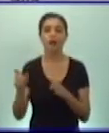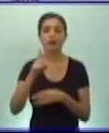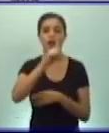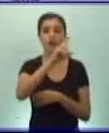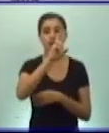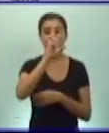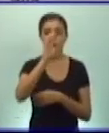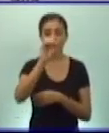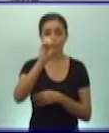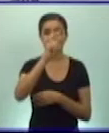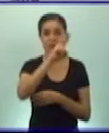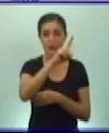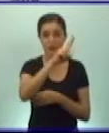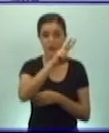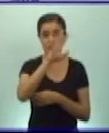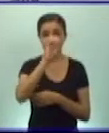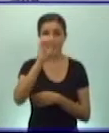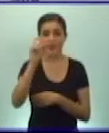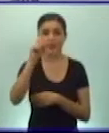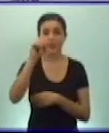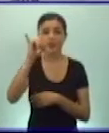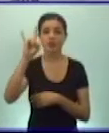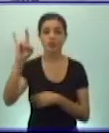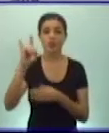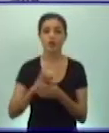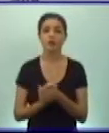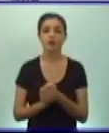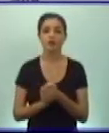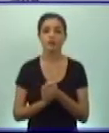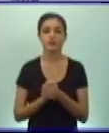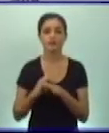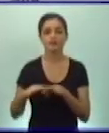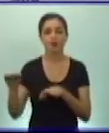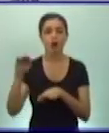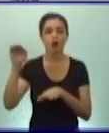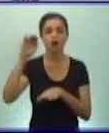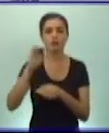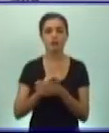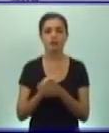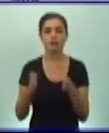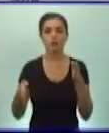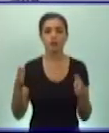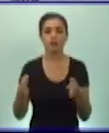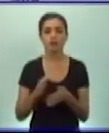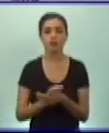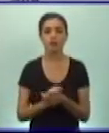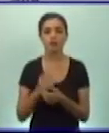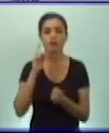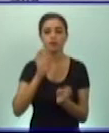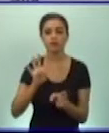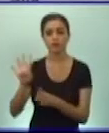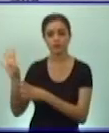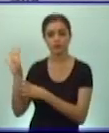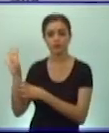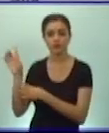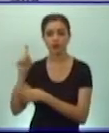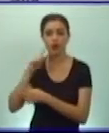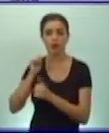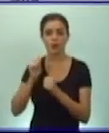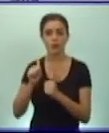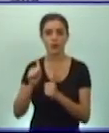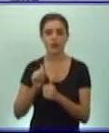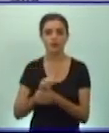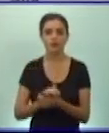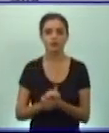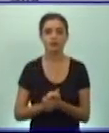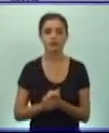reciente análisis del máster en ciencias Juan Carlos Alfonso, vicejefe de la Oficina Nacional de Estadística e Información de la UNED,